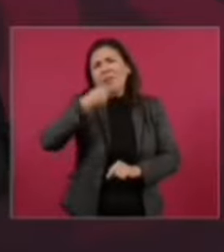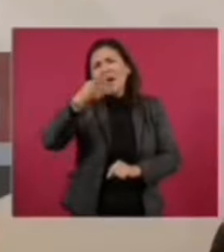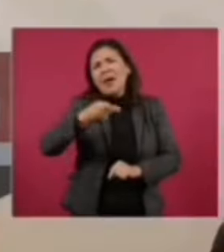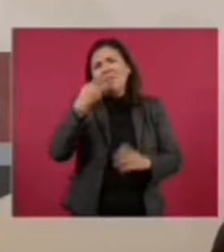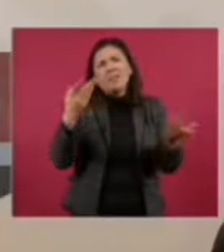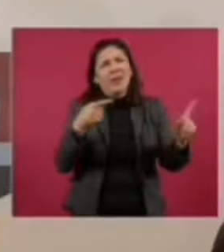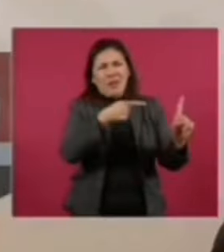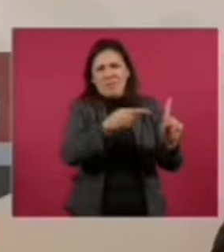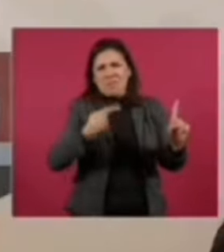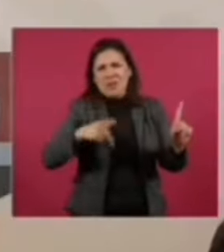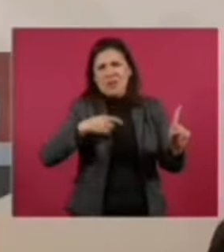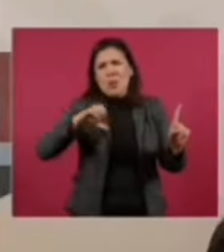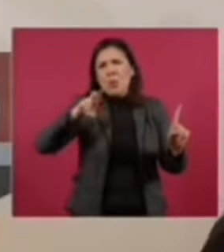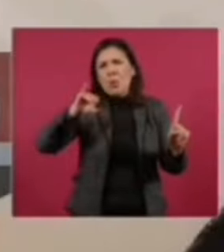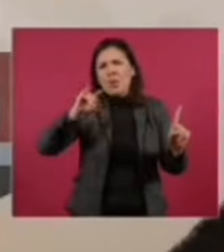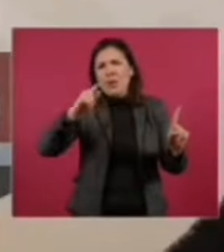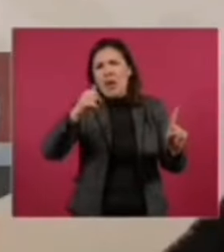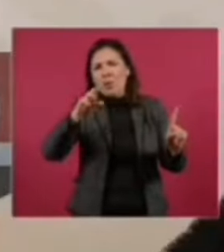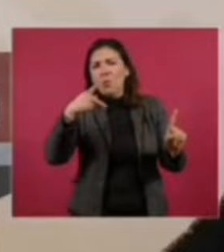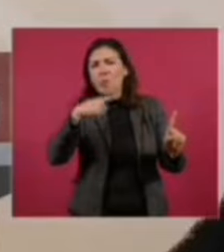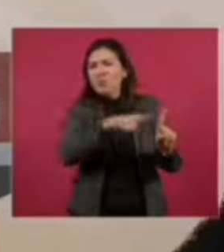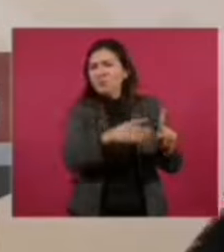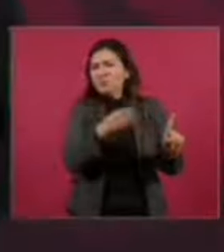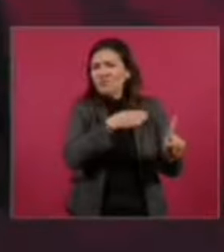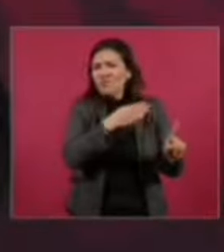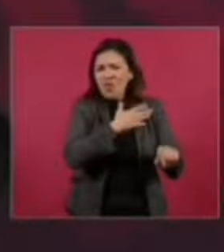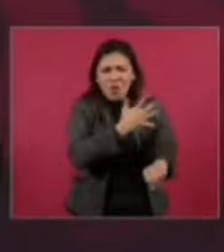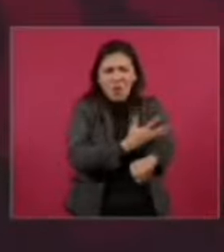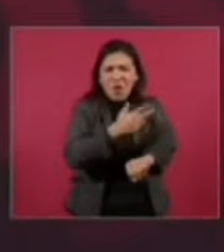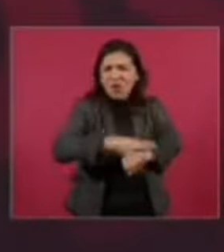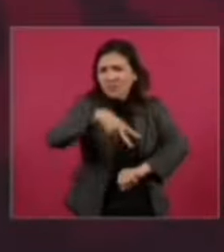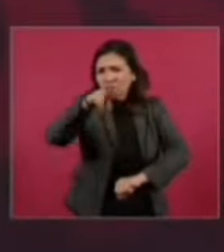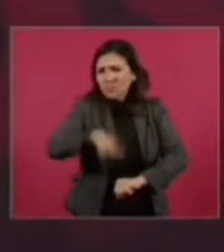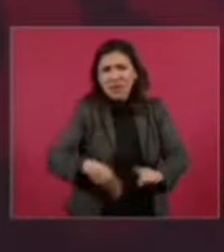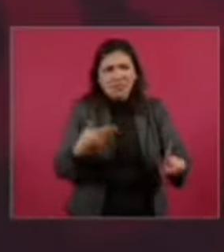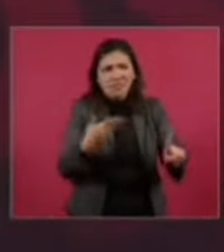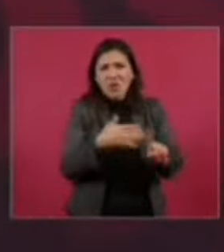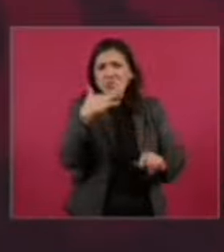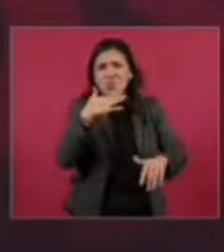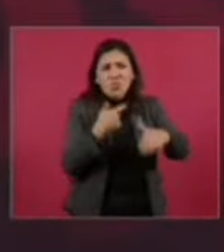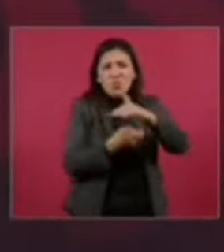de Cuitláhuac y lo que sea, pero no es rata, perdón, no es corrupto.